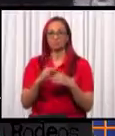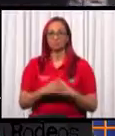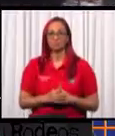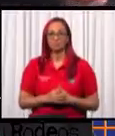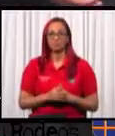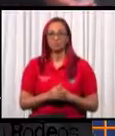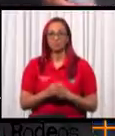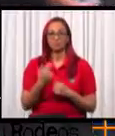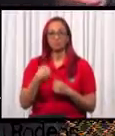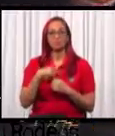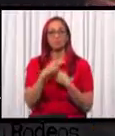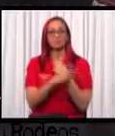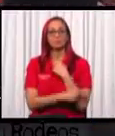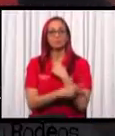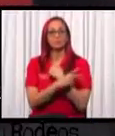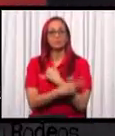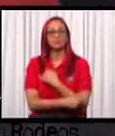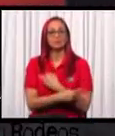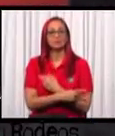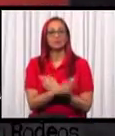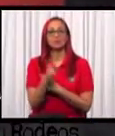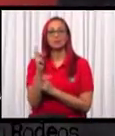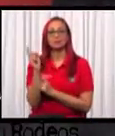país necesita